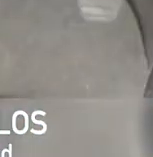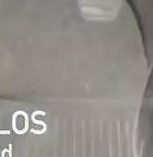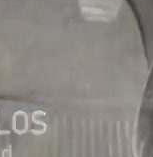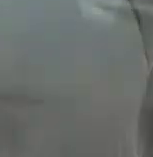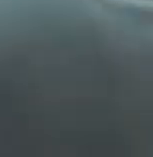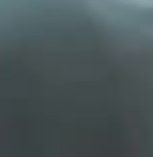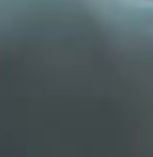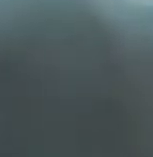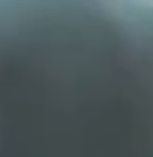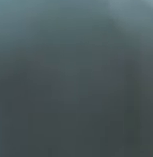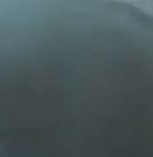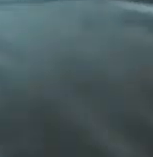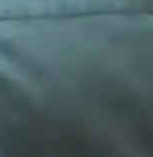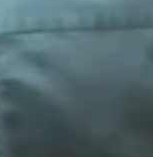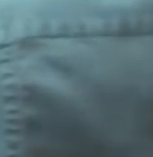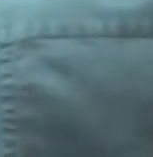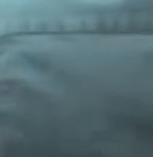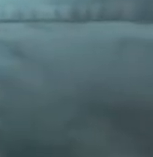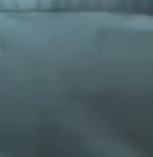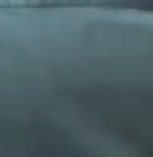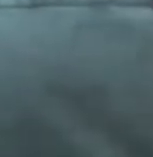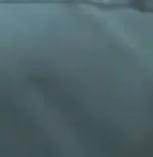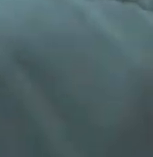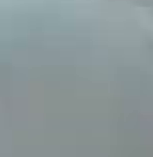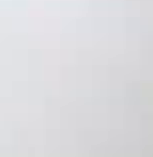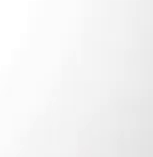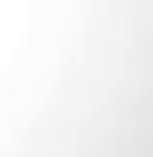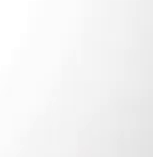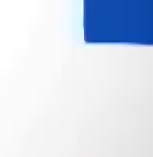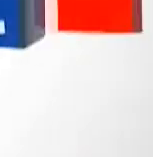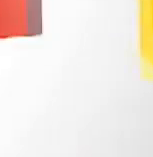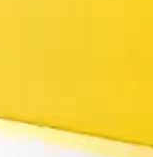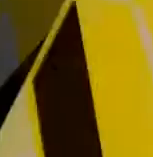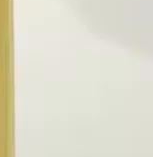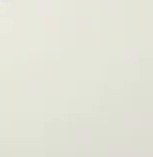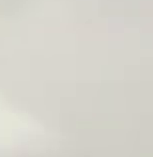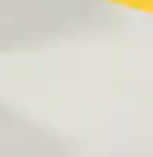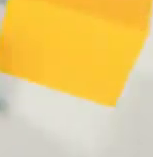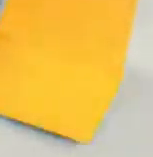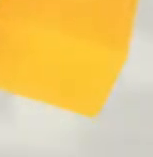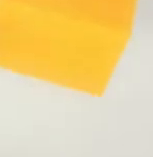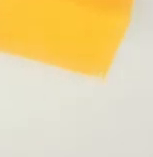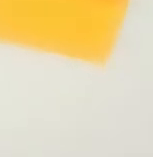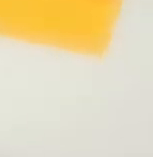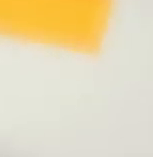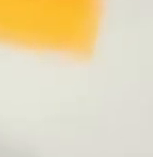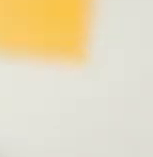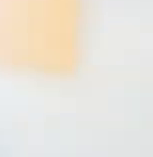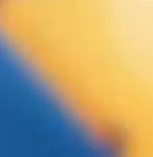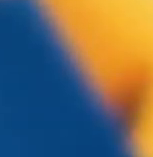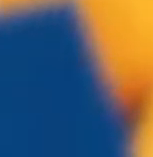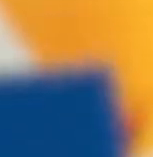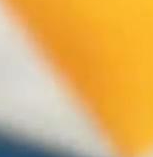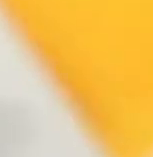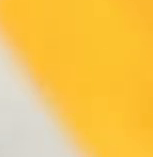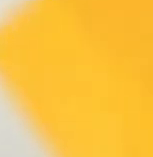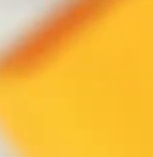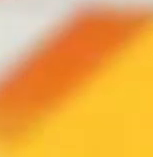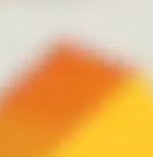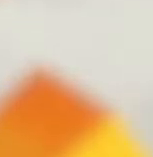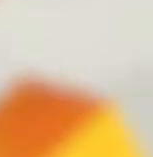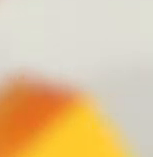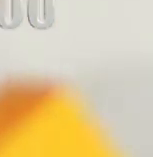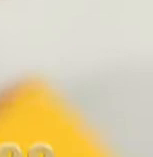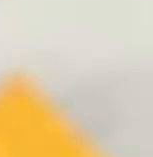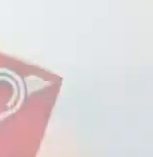con la participación de los funcionarios del Servicio Nacional de Aduana del Ecuador. No se lo pierda, miércoles, 20 horas, porque